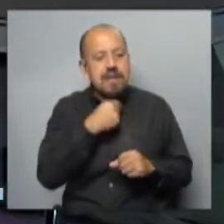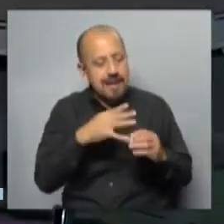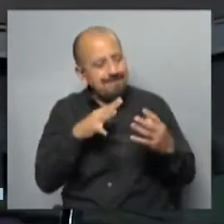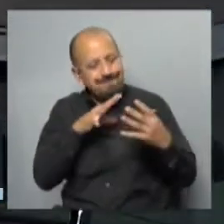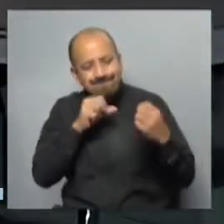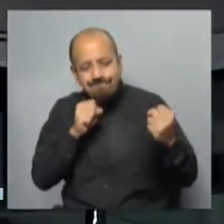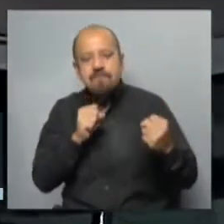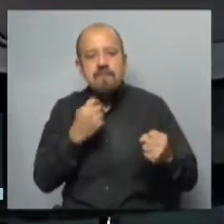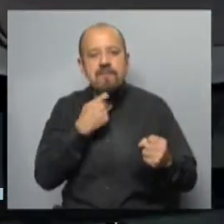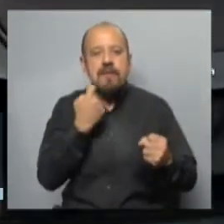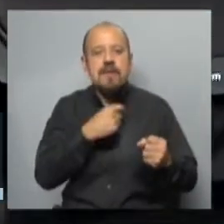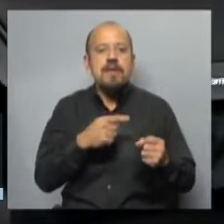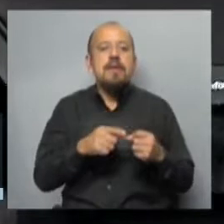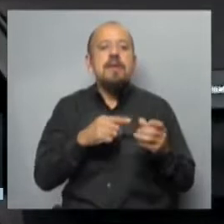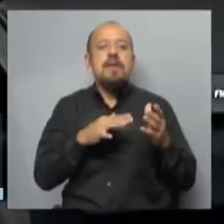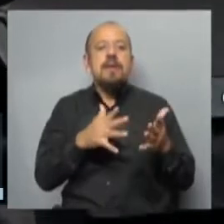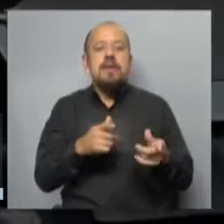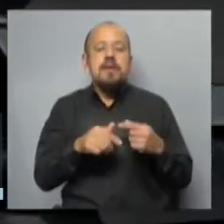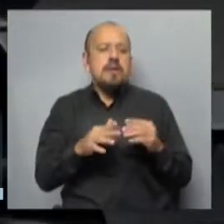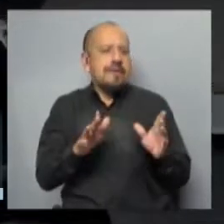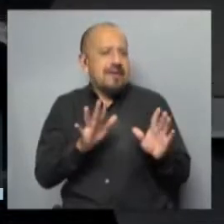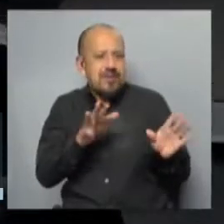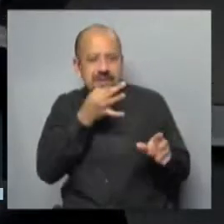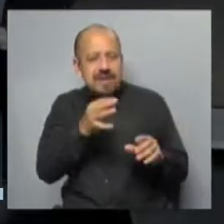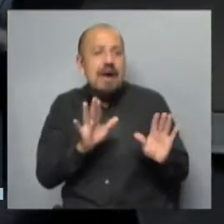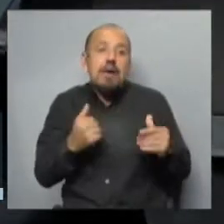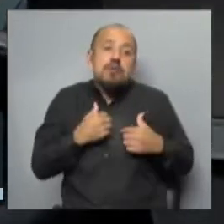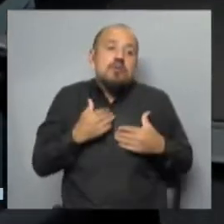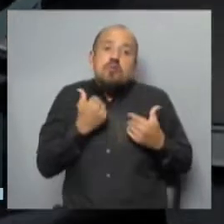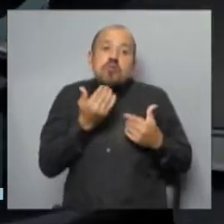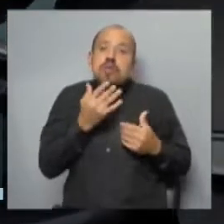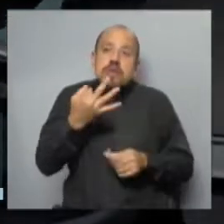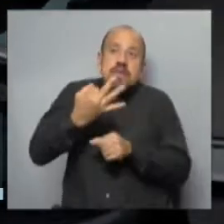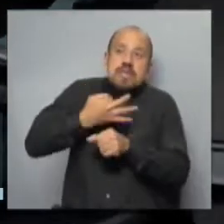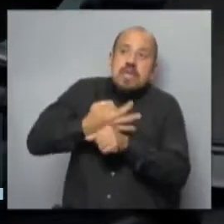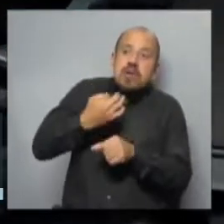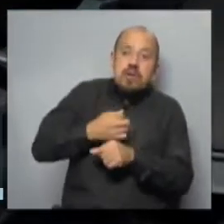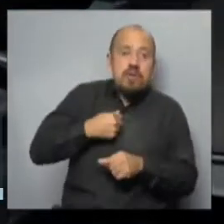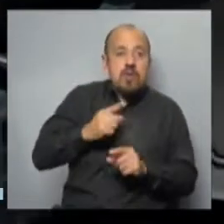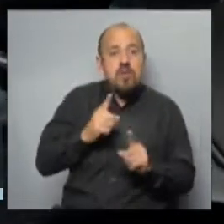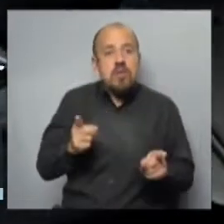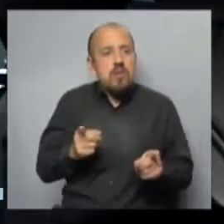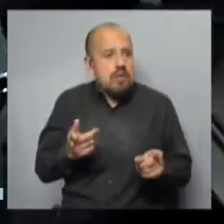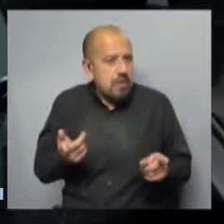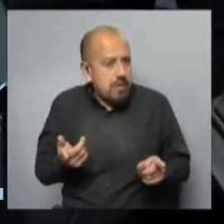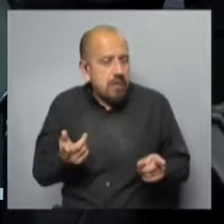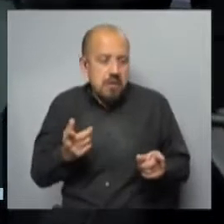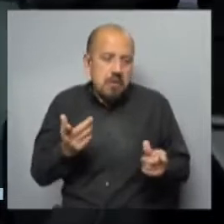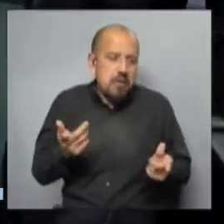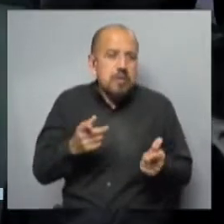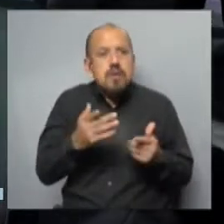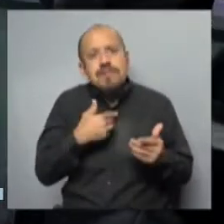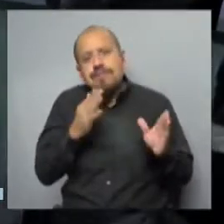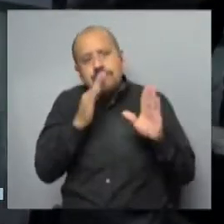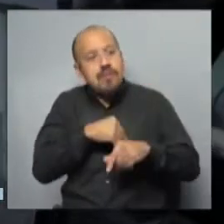falta el discurso de no estoy preparado el discurso de no no